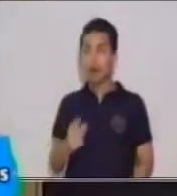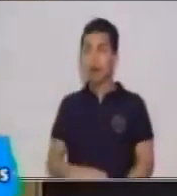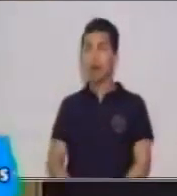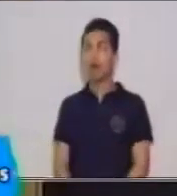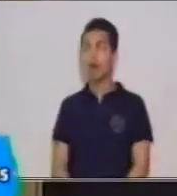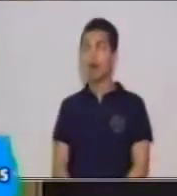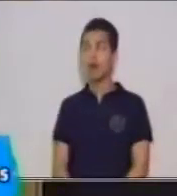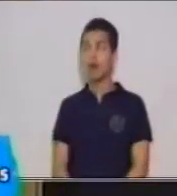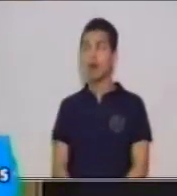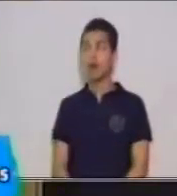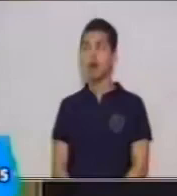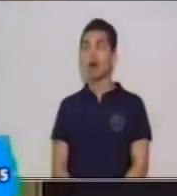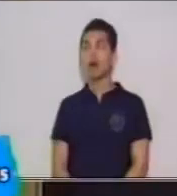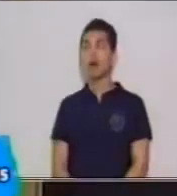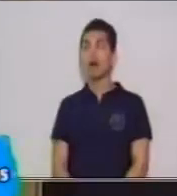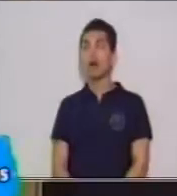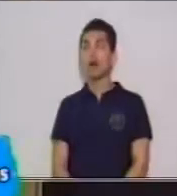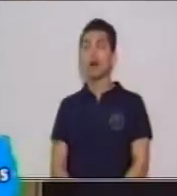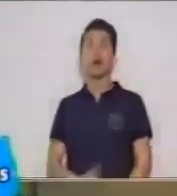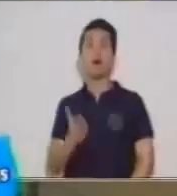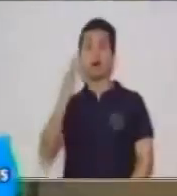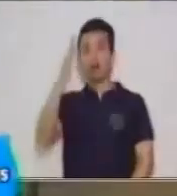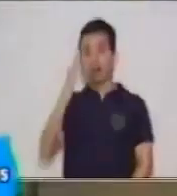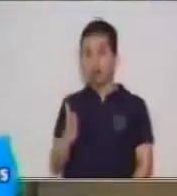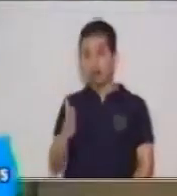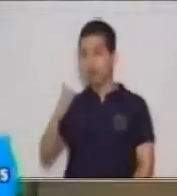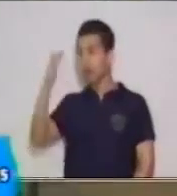¿Qué sílaba será? ¿Directa,